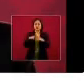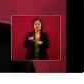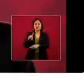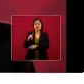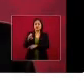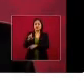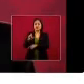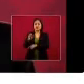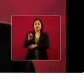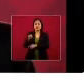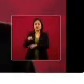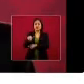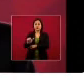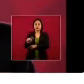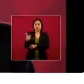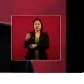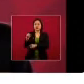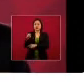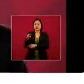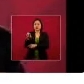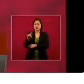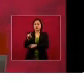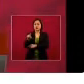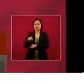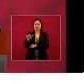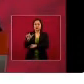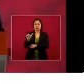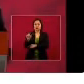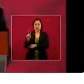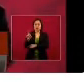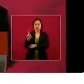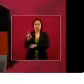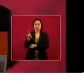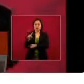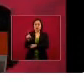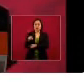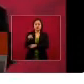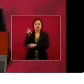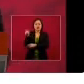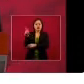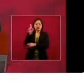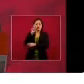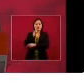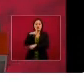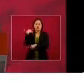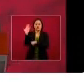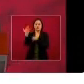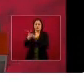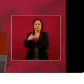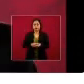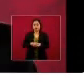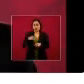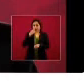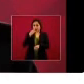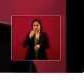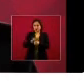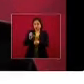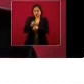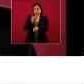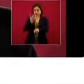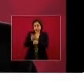decidir a vivir porque les dice sí y porque si ustedes conocieran la situación que se viven con los gobernadores